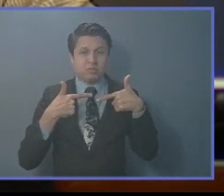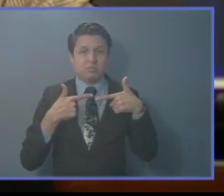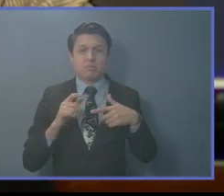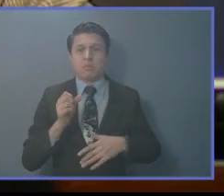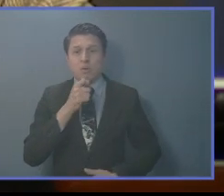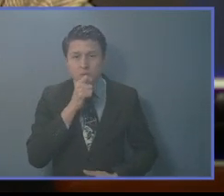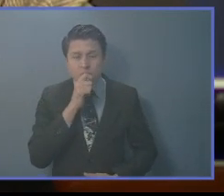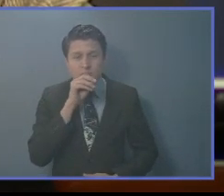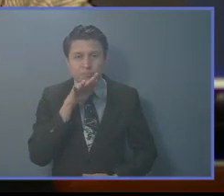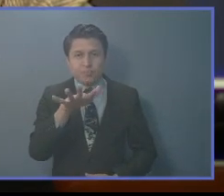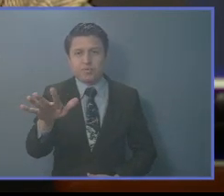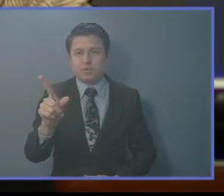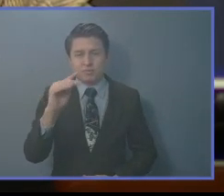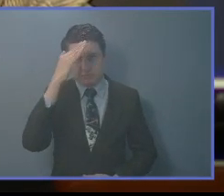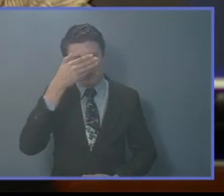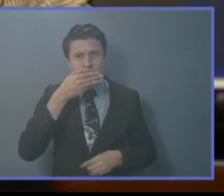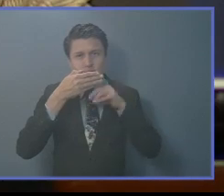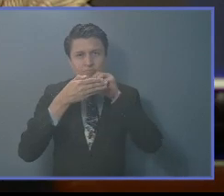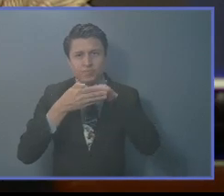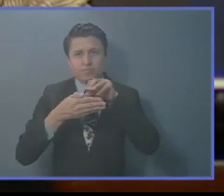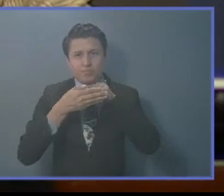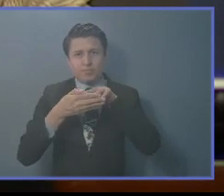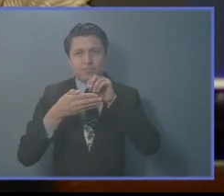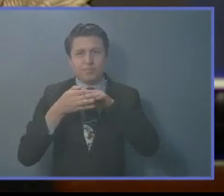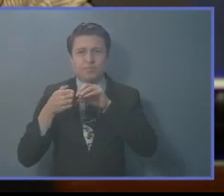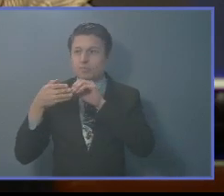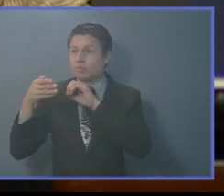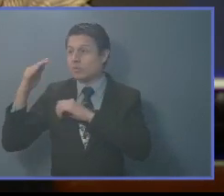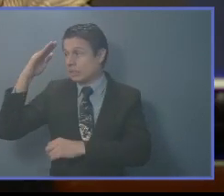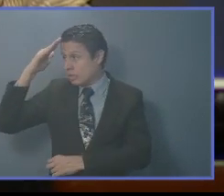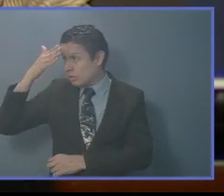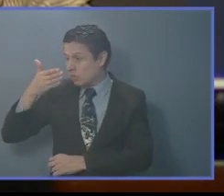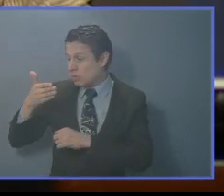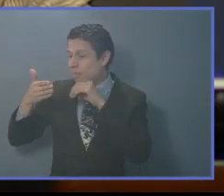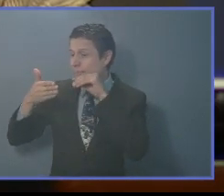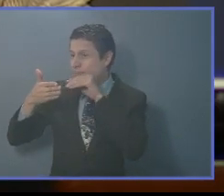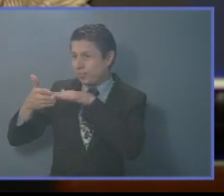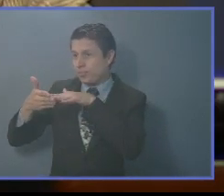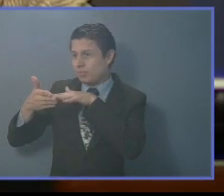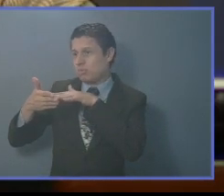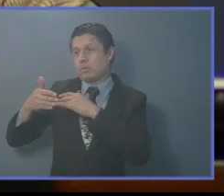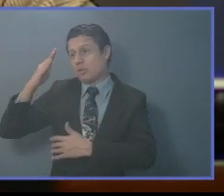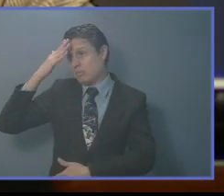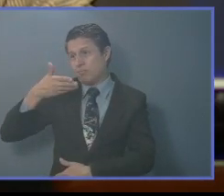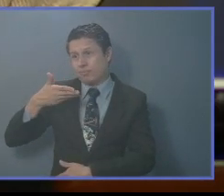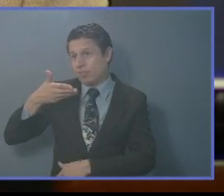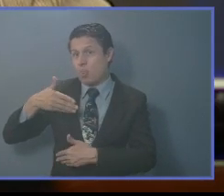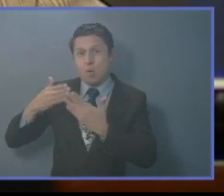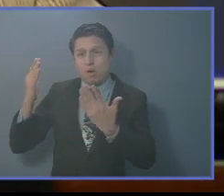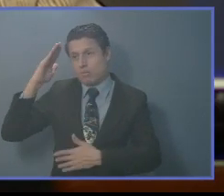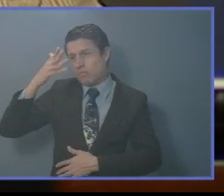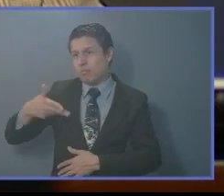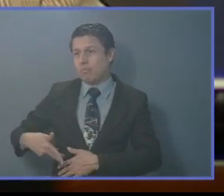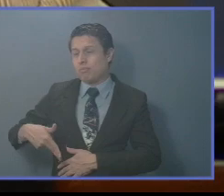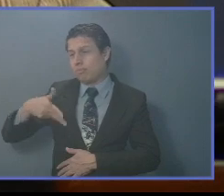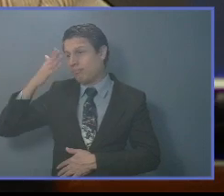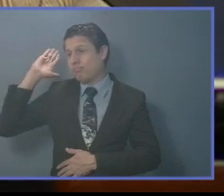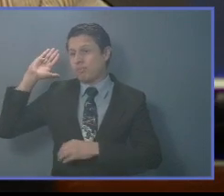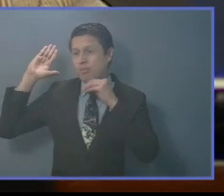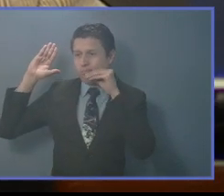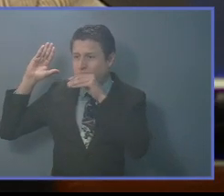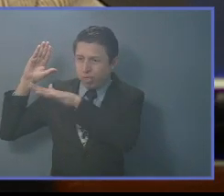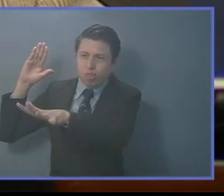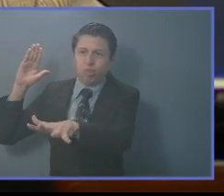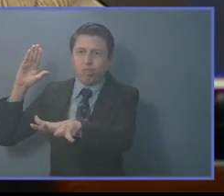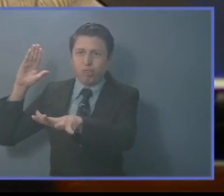otros, respetando en todo caso lo dispuesto en el artículo 5 del Reglamento General de Prevención de Riesgos en lugares de trabajo. 4.